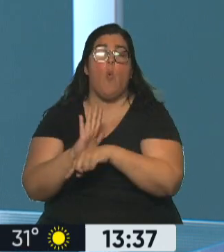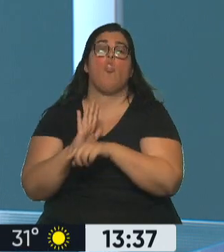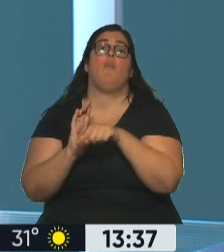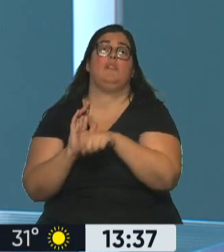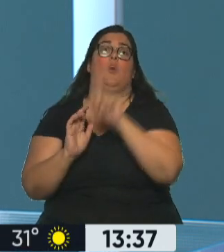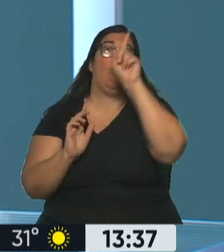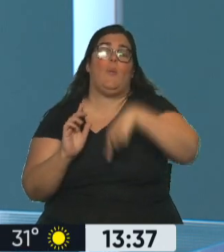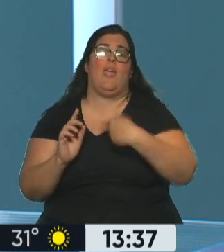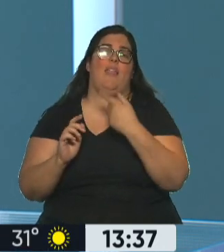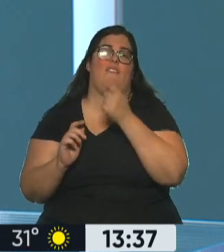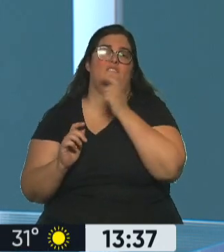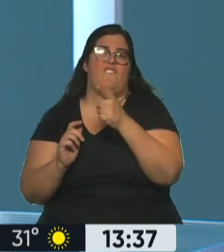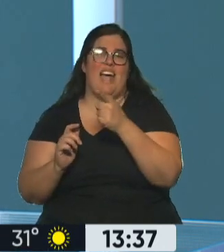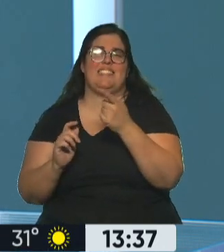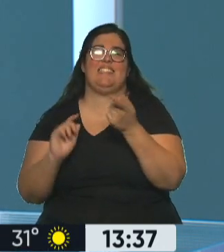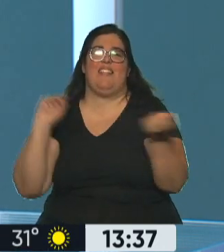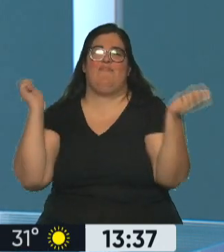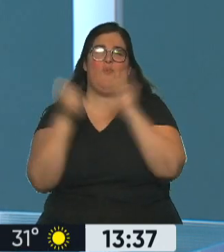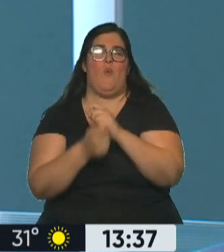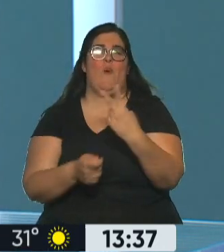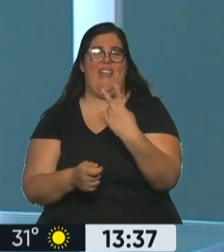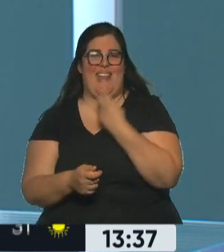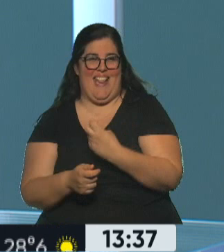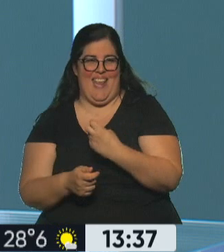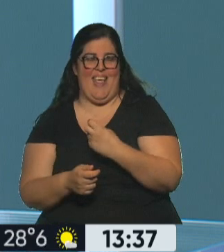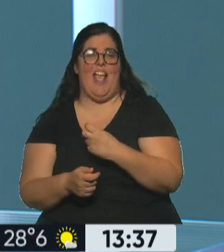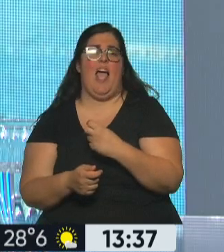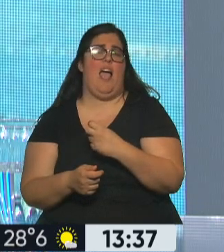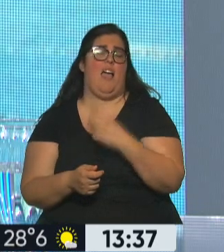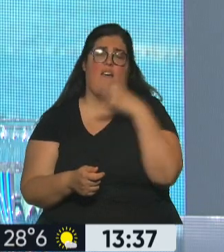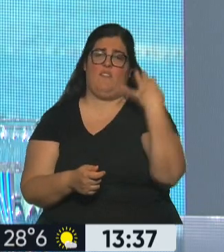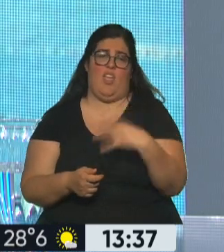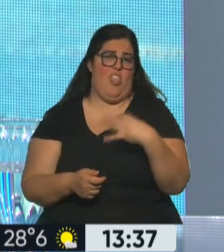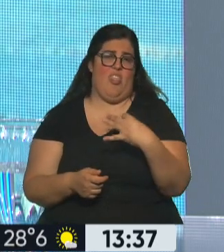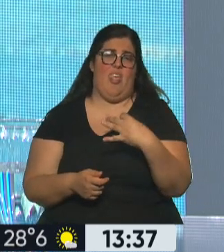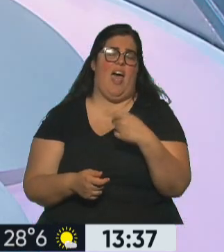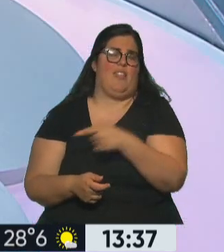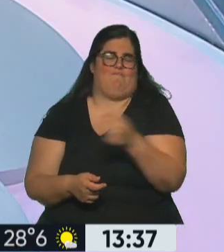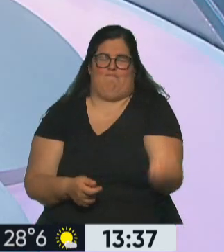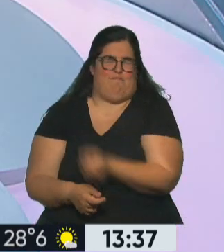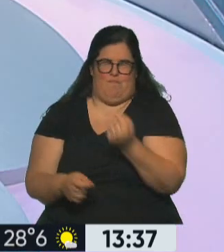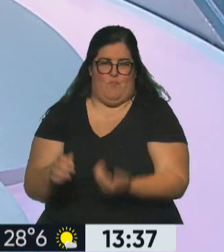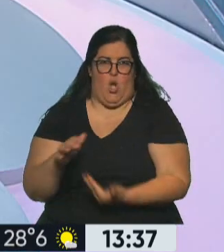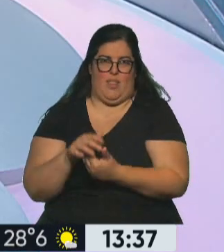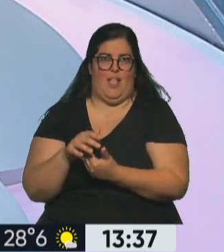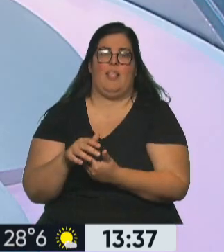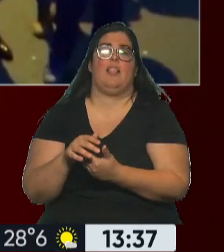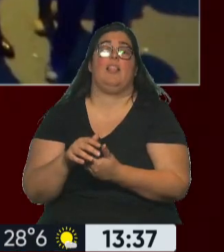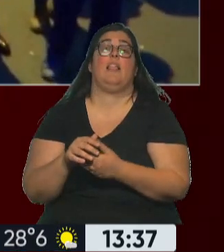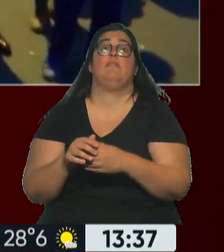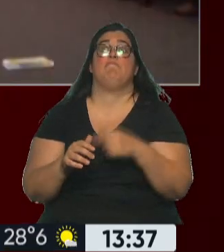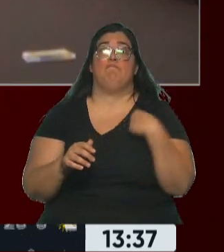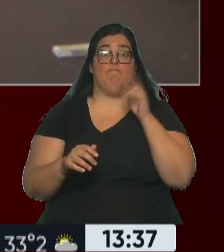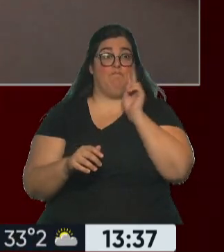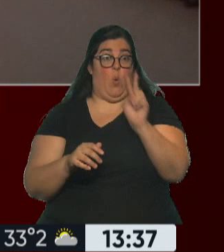transición energética y que facilitan el combate al cambio ambiental global son absolutamente preciados. Frente a eso, la Argentina debería tener una